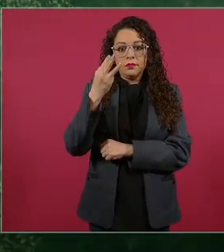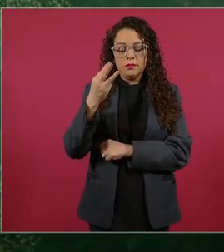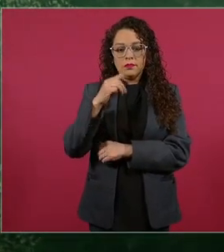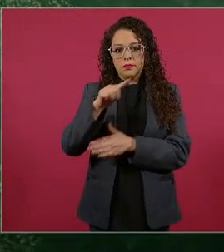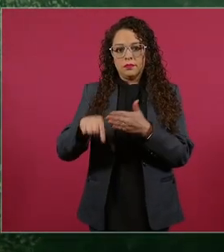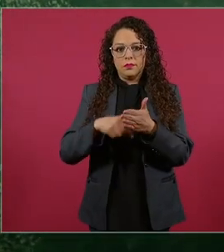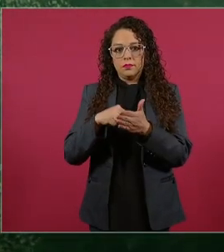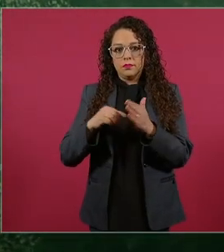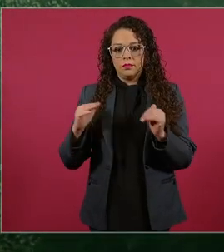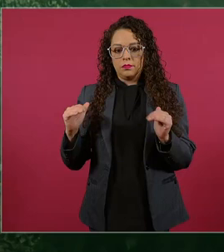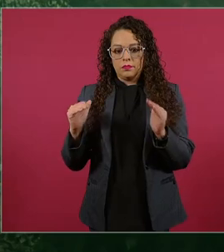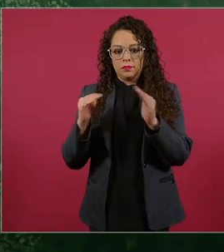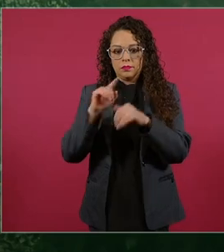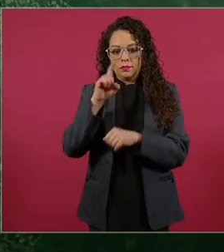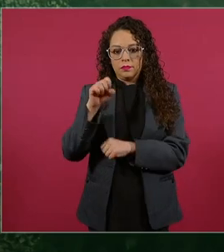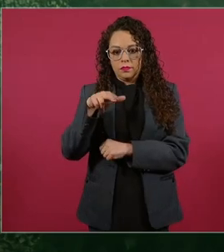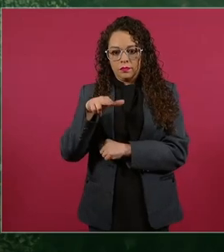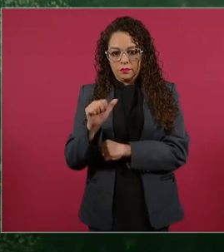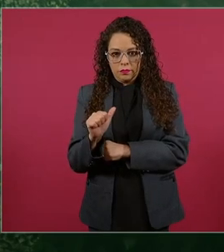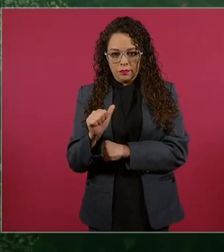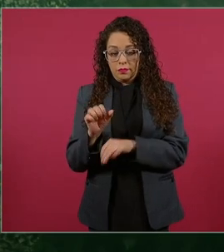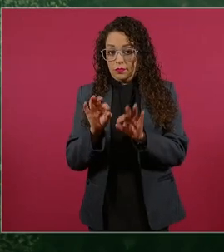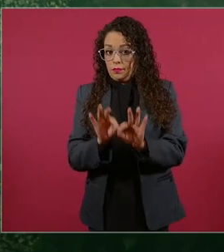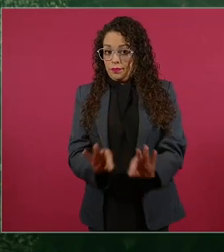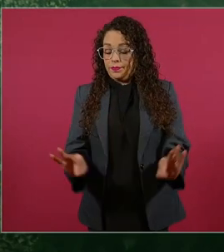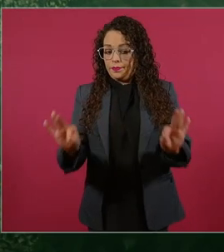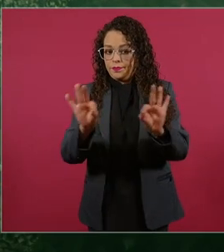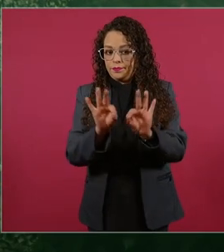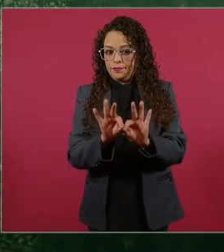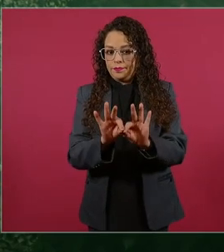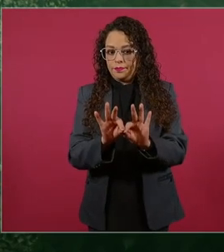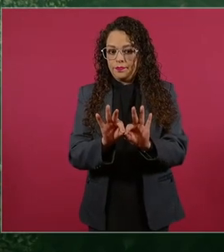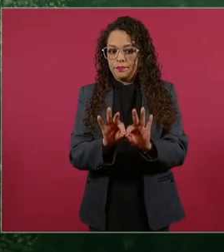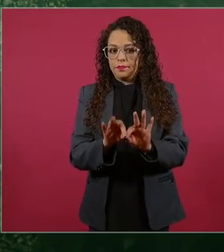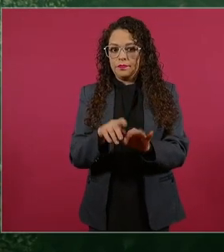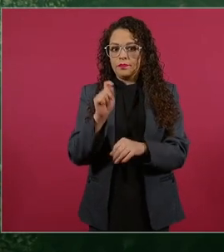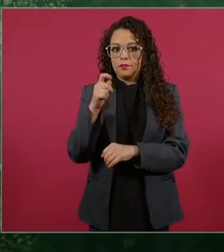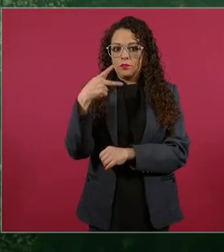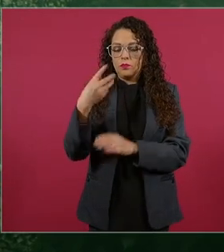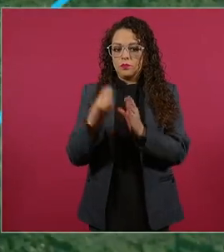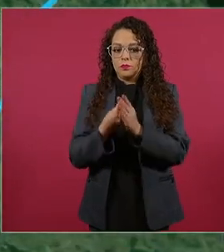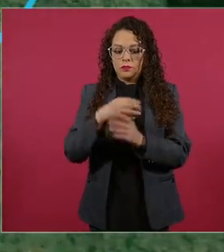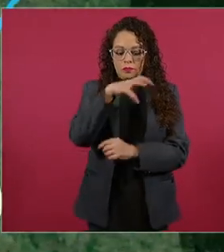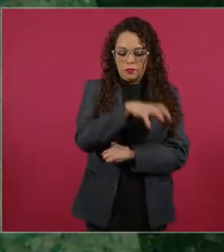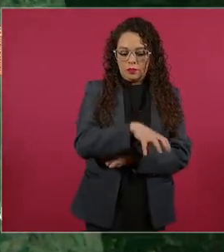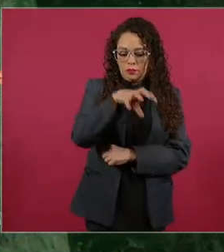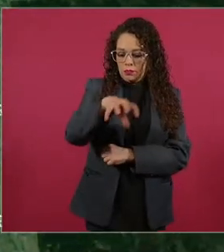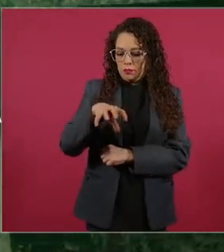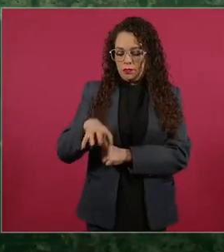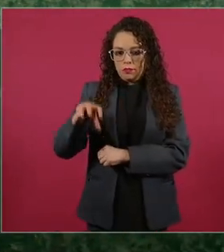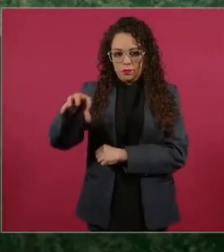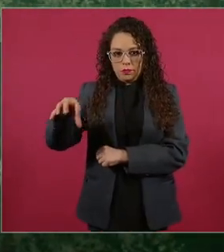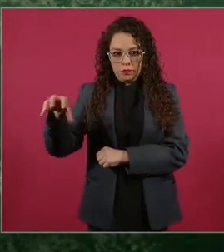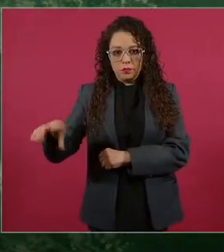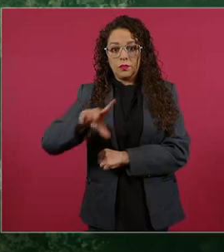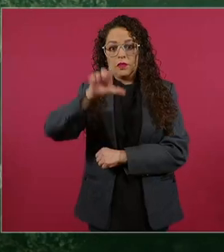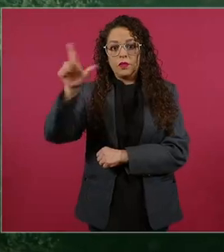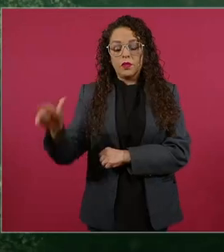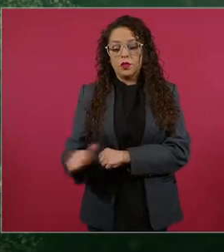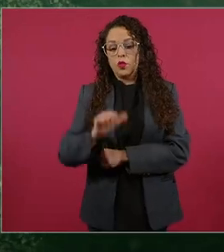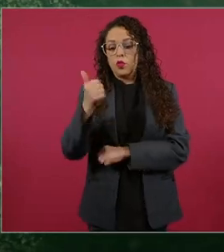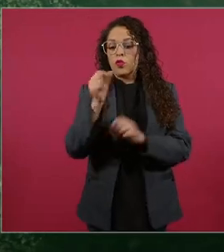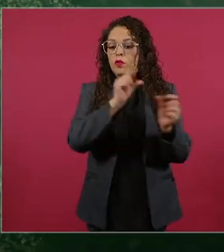muy importantes. Voy a presentar la obra por segmentos de su propia misma obra. En la próxima lámina vamos